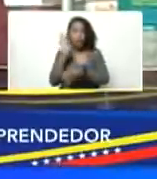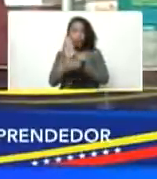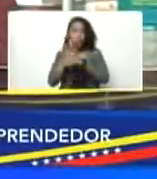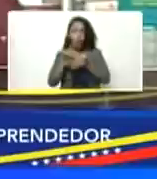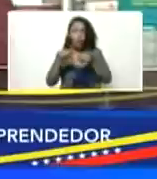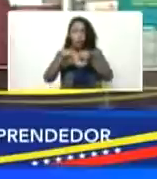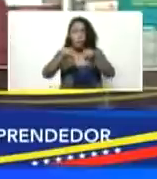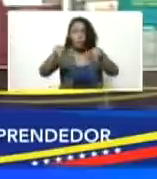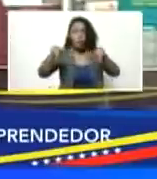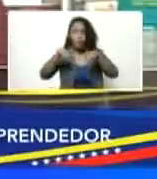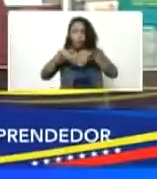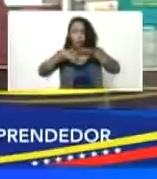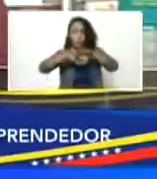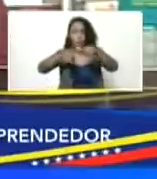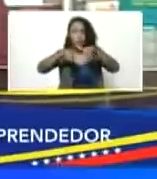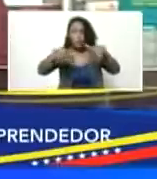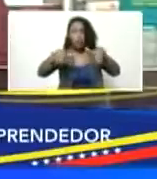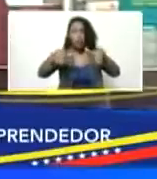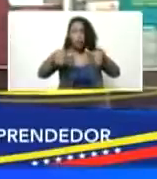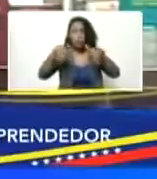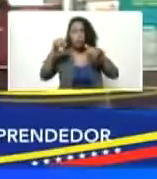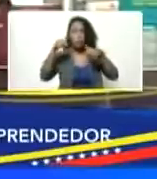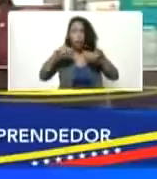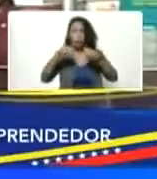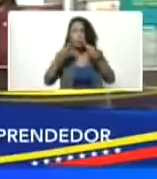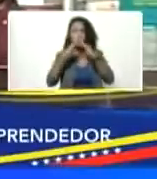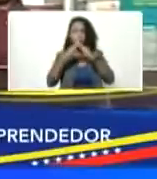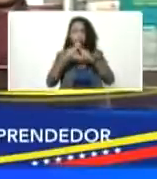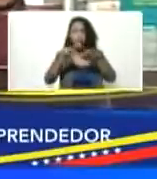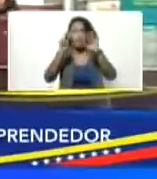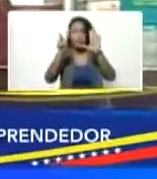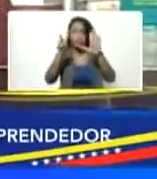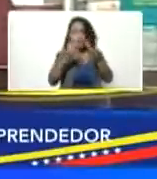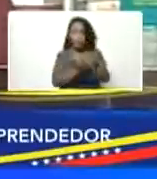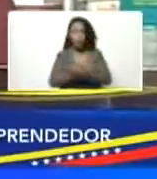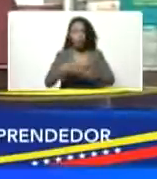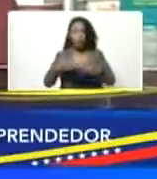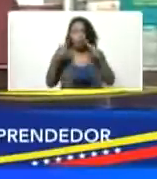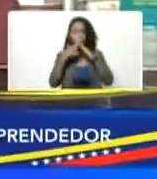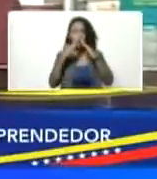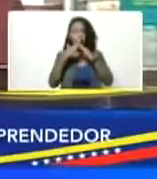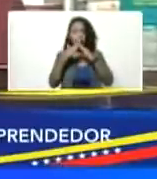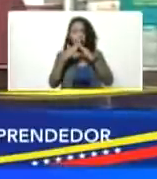el hogar de Venezuela. Son 7 millones de hogares, Olga Luisa,